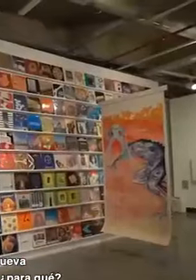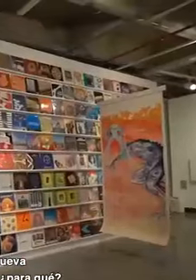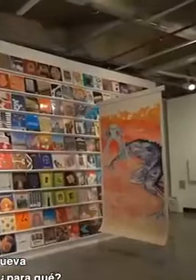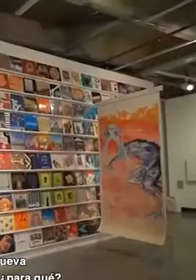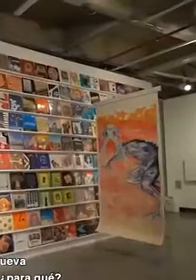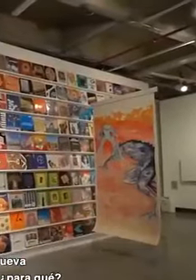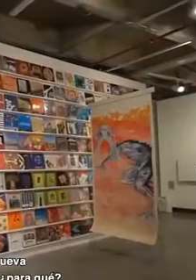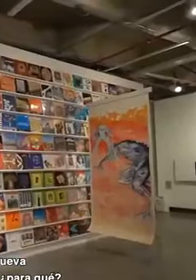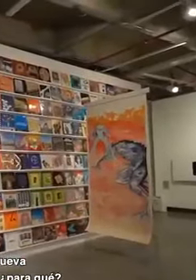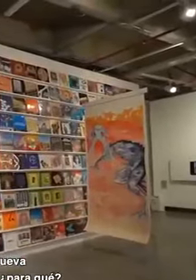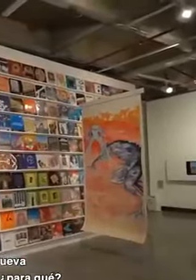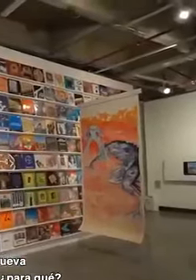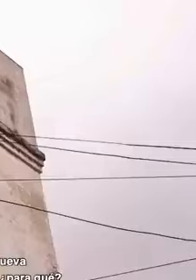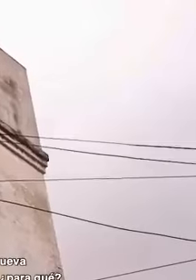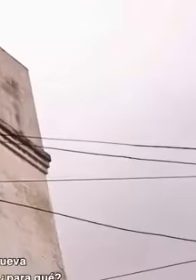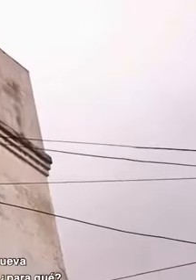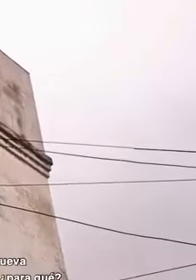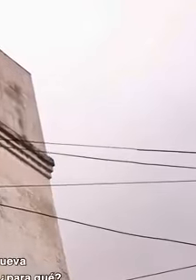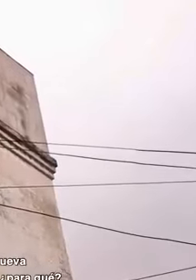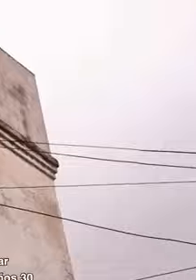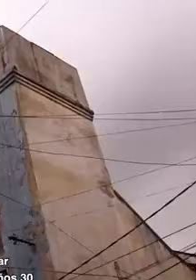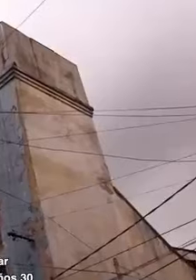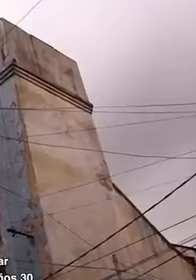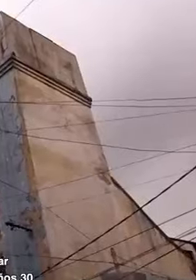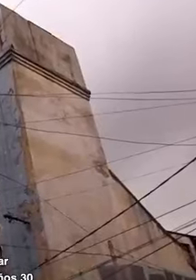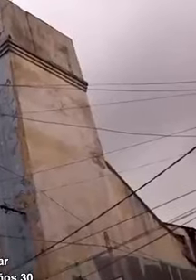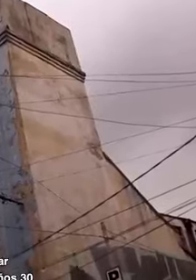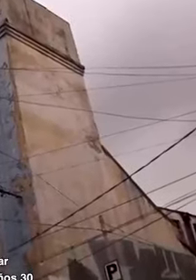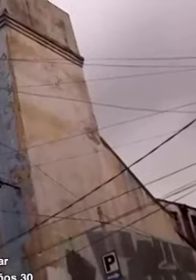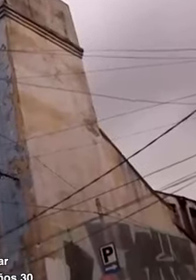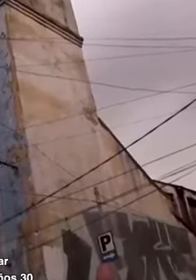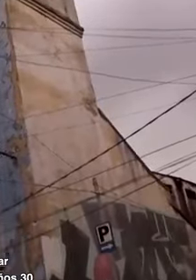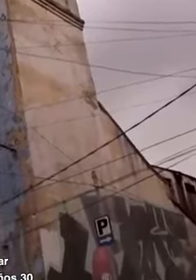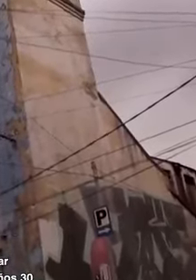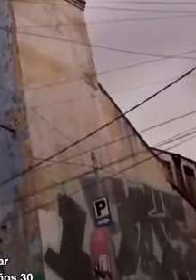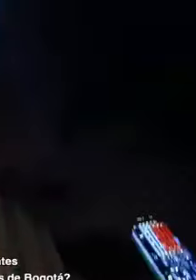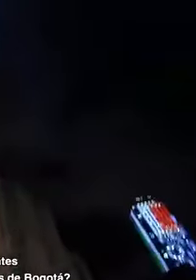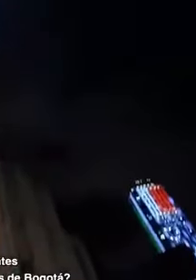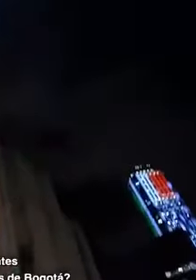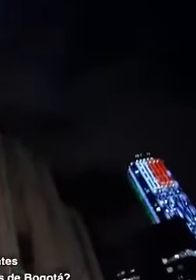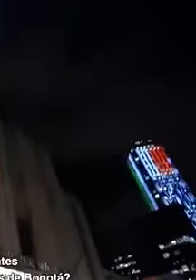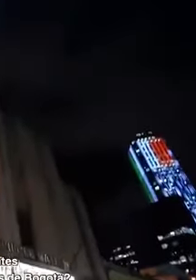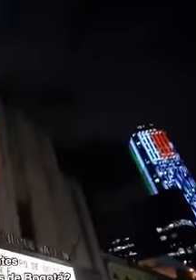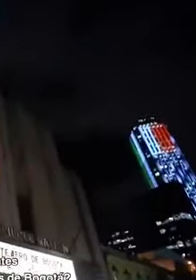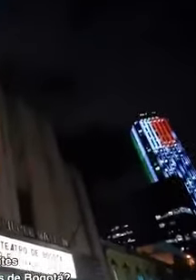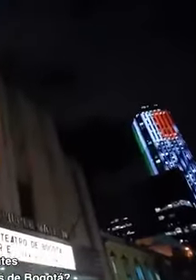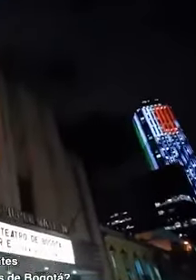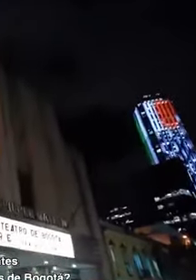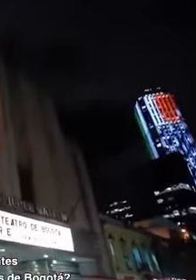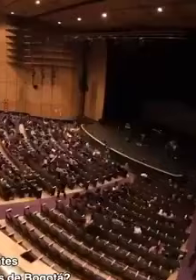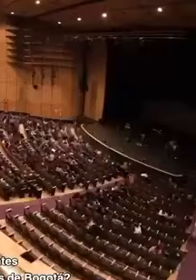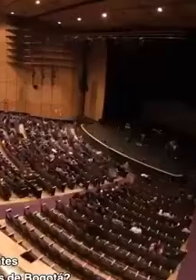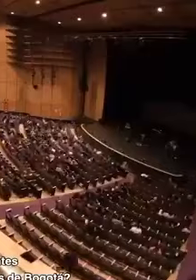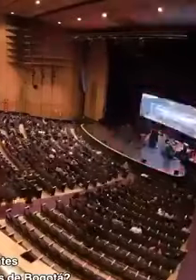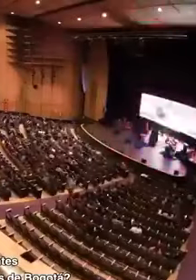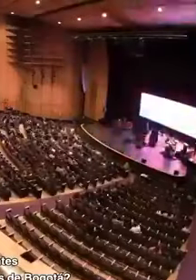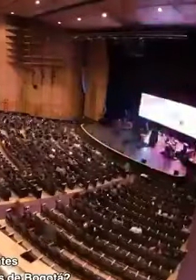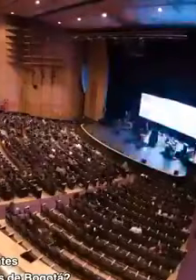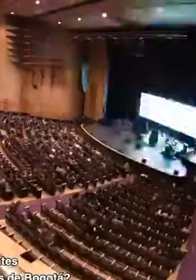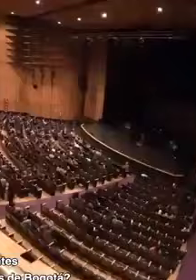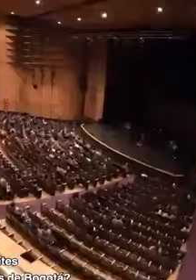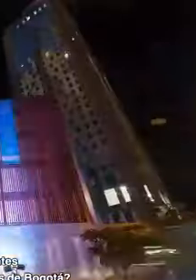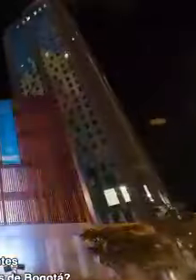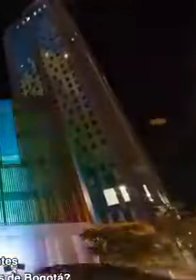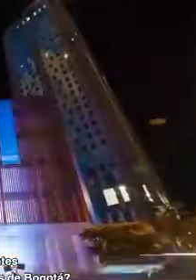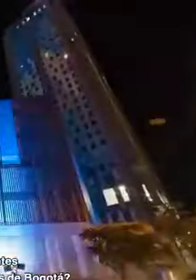galería de Santa Fe? ¿Eso para qué? ¿Para qué salvar un teatro de los años 30 y mantener vigentes a todos los grandes teatros